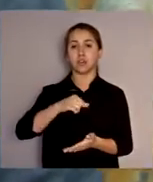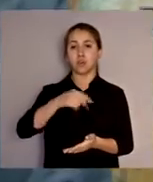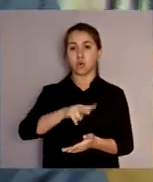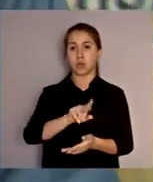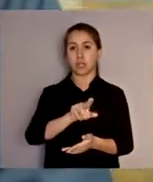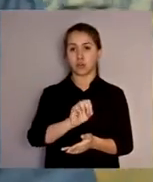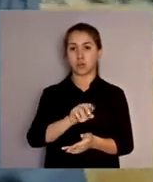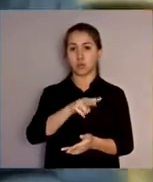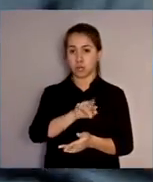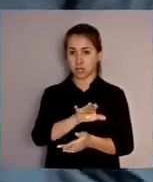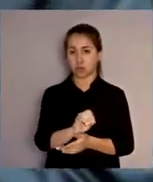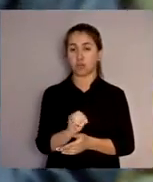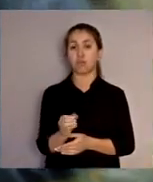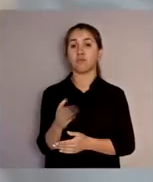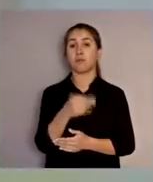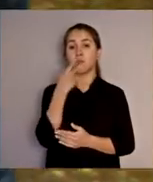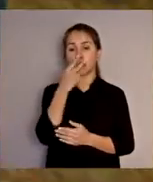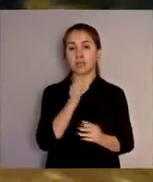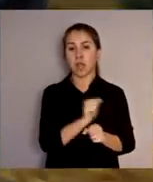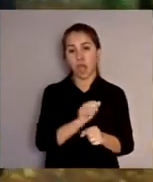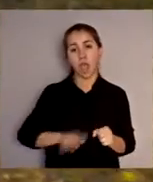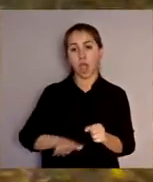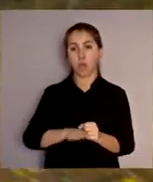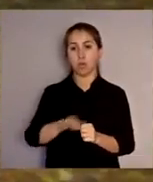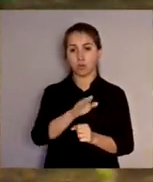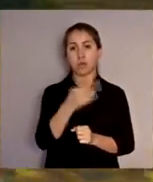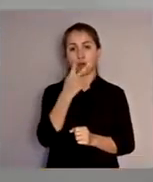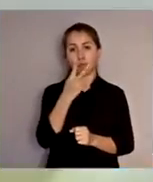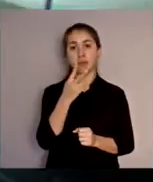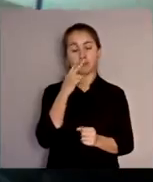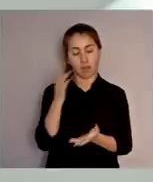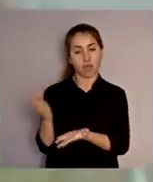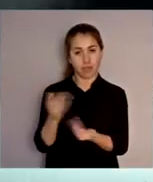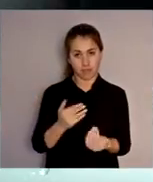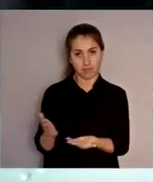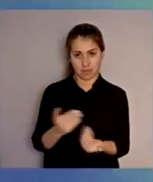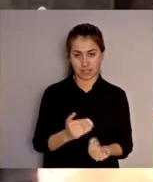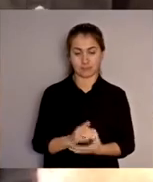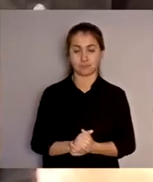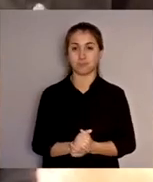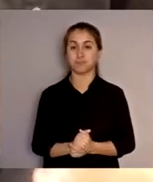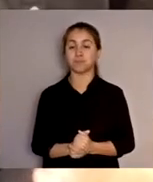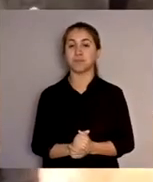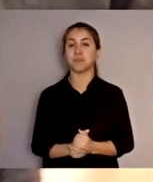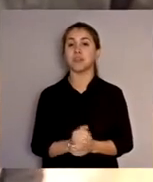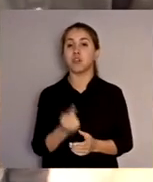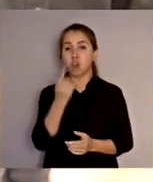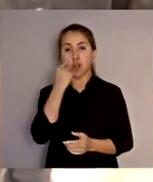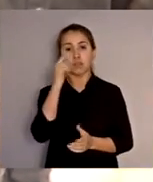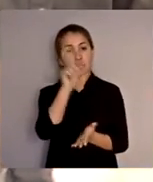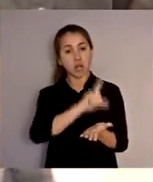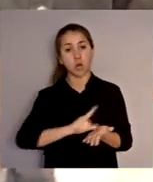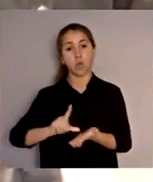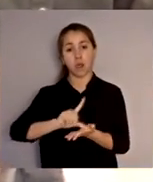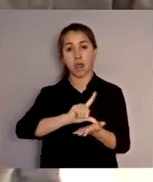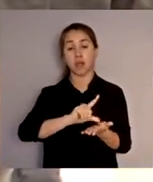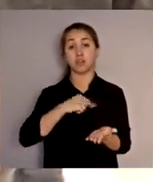y vamos a ir... Vamos a ir en vehículo. Sí. Ay, muchas gracias. Adelante, adelante. Con respecto a este lugar, en realidad